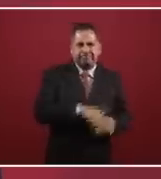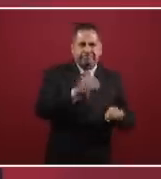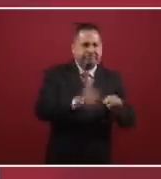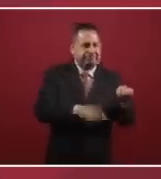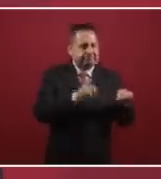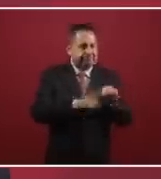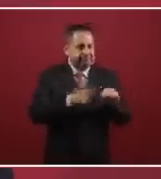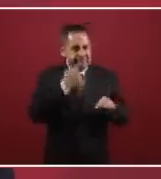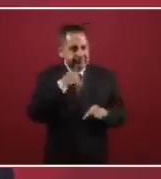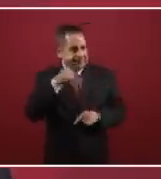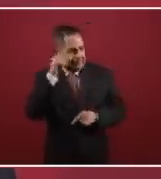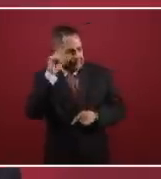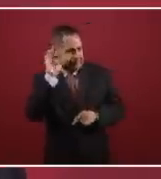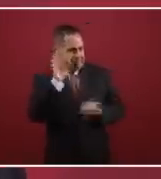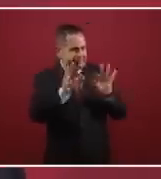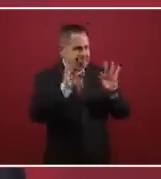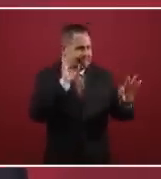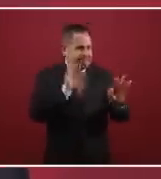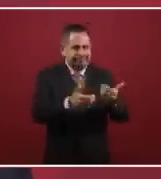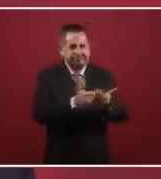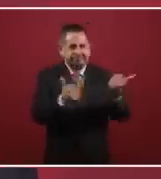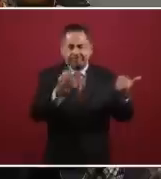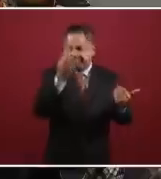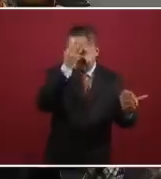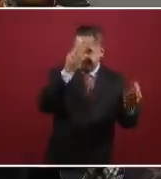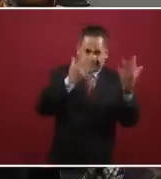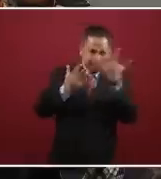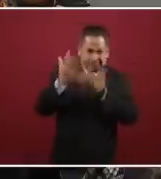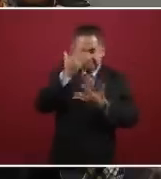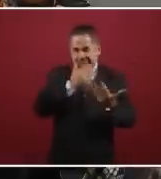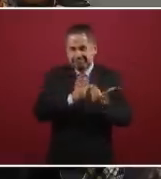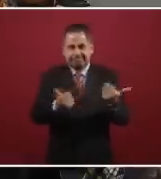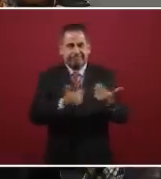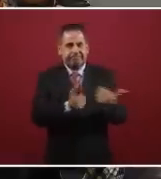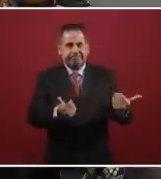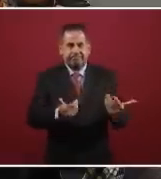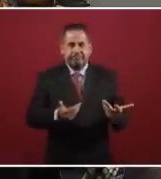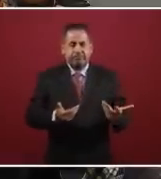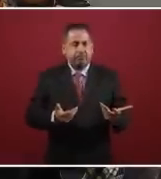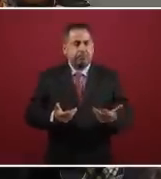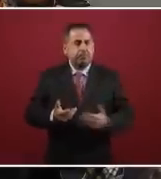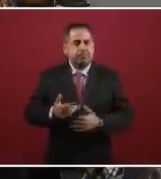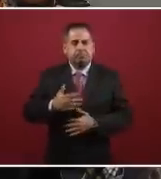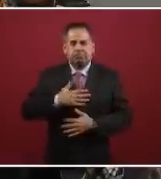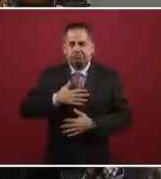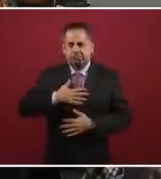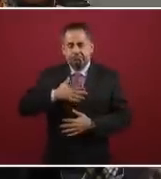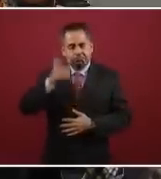para dividir a los trabajadores. Entonces, yo espero que